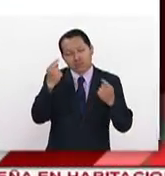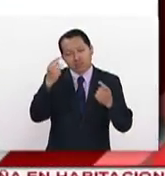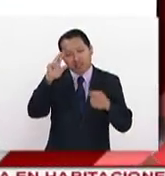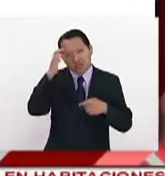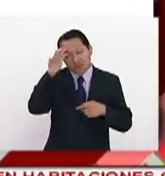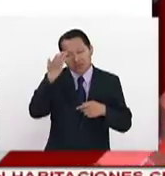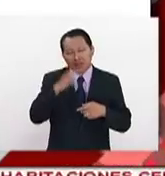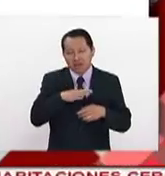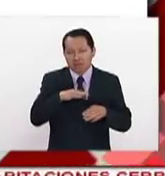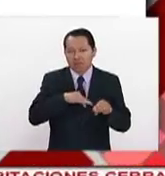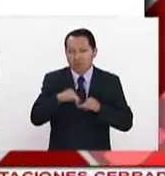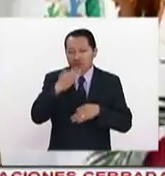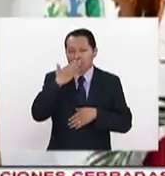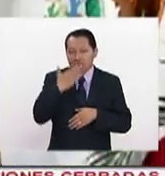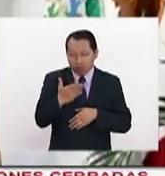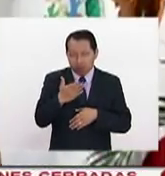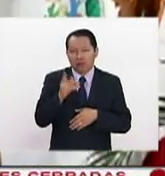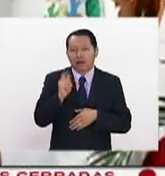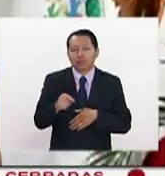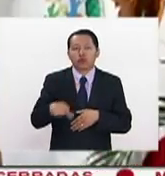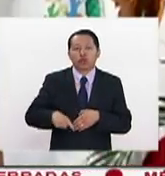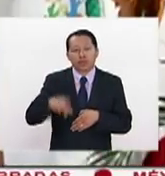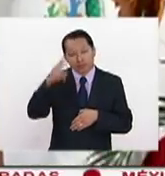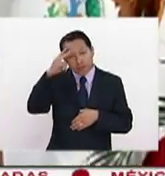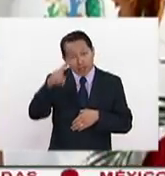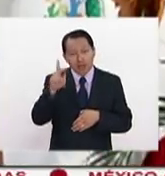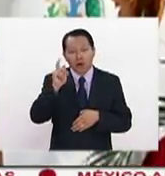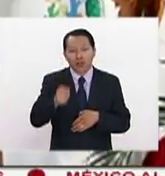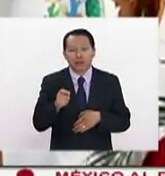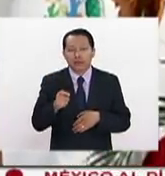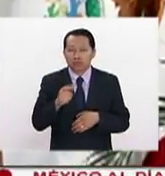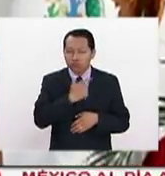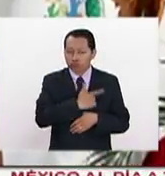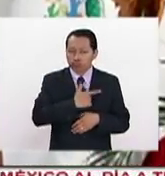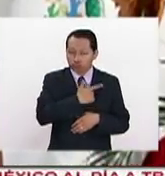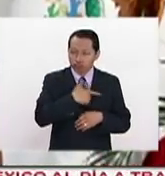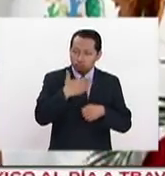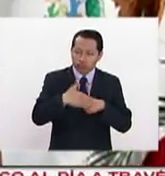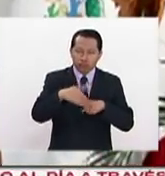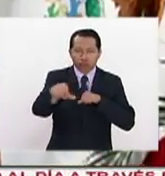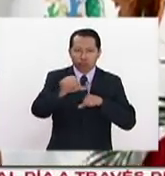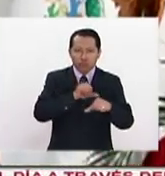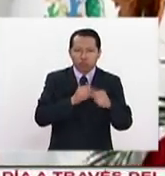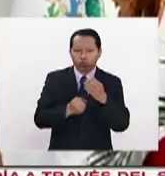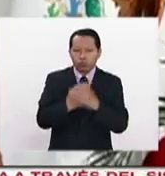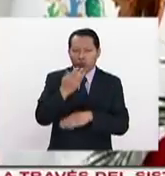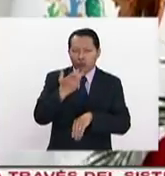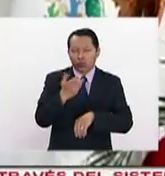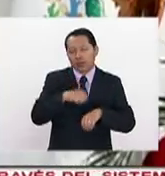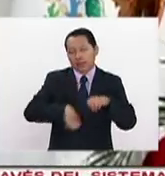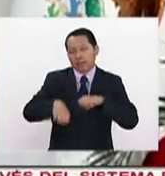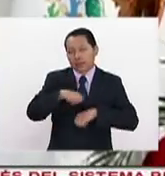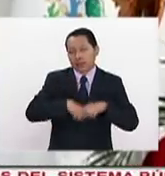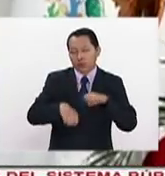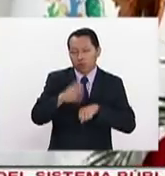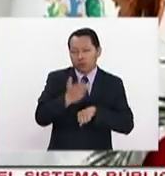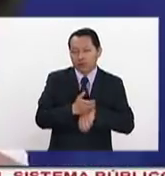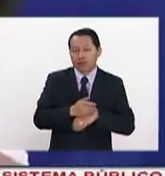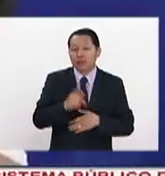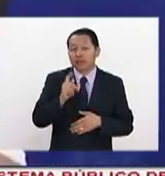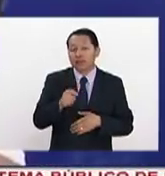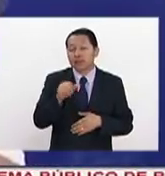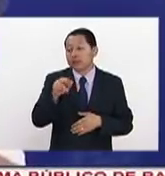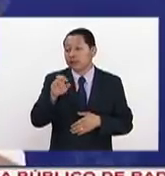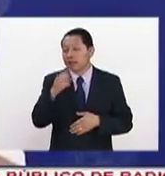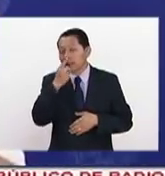embajadora Jacobson y aseguró que el gobierno mexicano dará el beneplácito al nuevo embajador de Estados Unidos. El canciller le